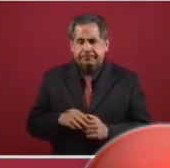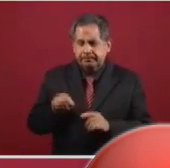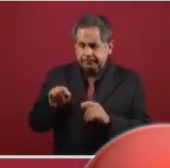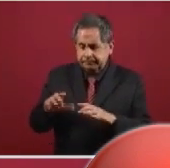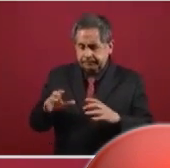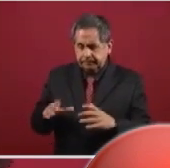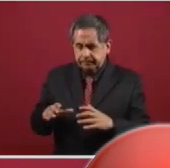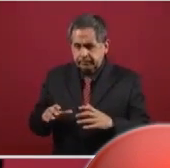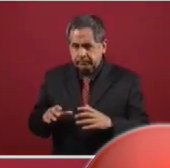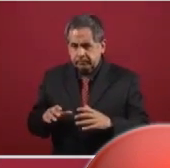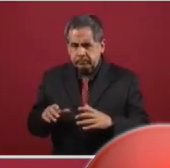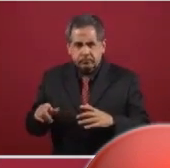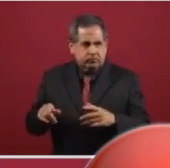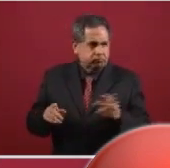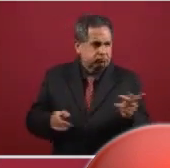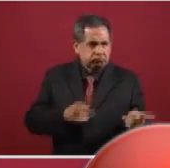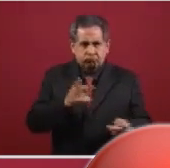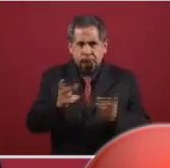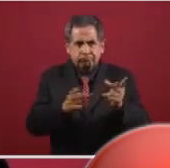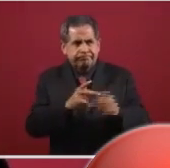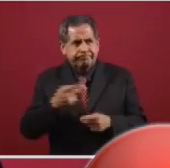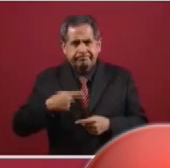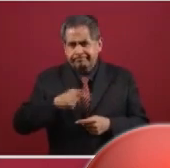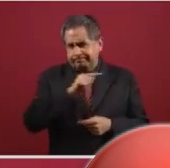consultar, se están llevando a cabo